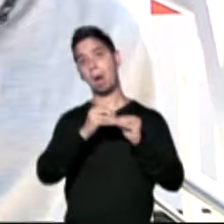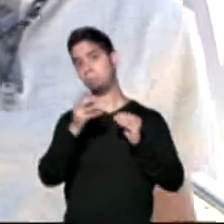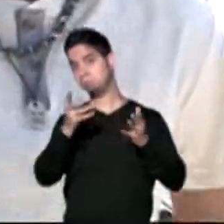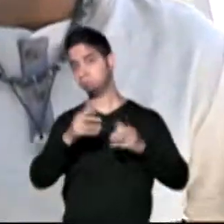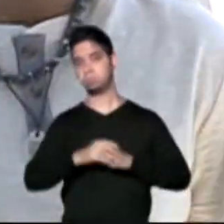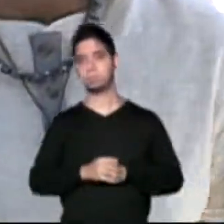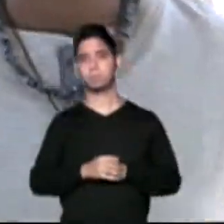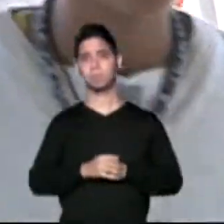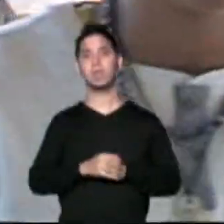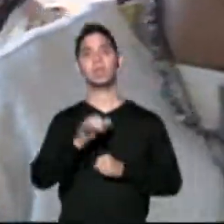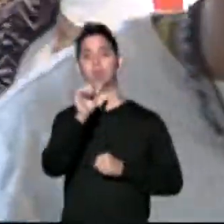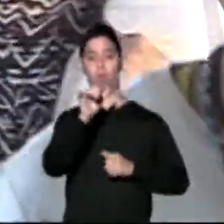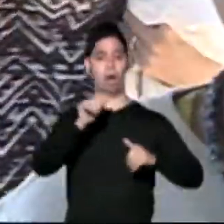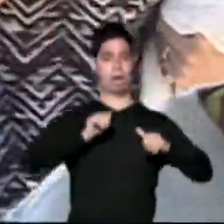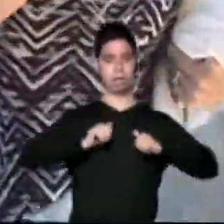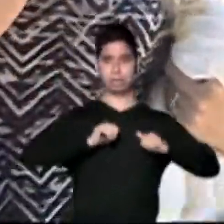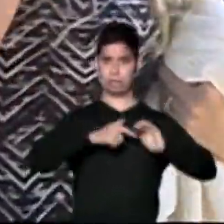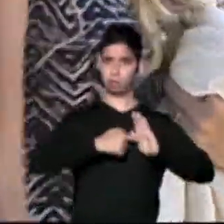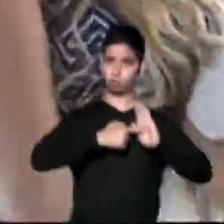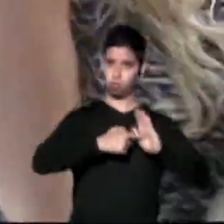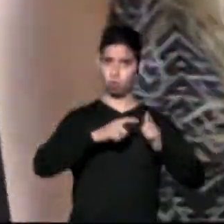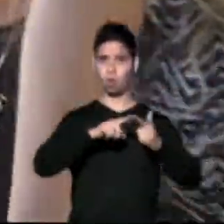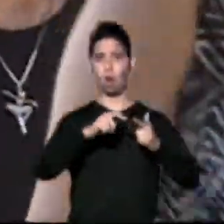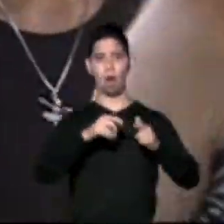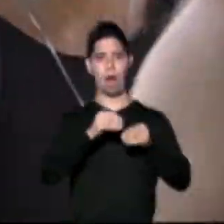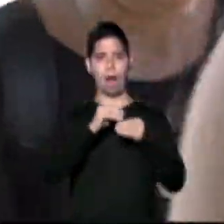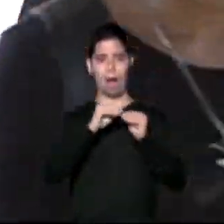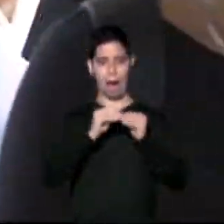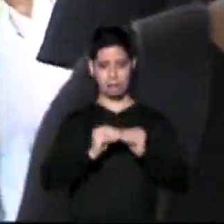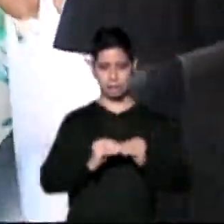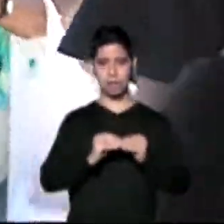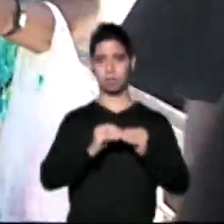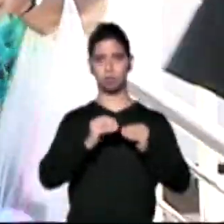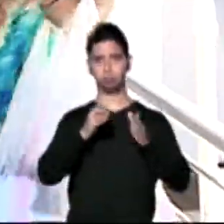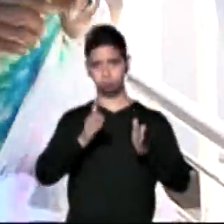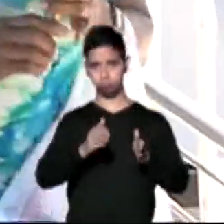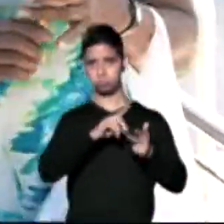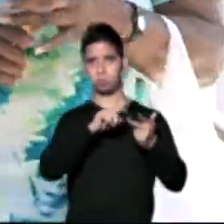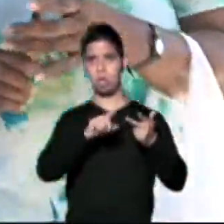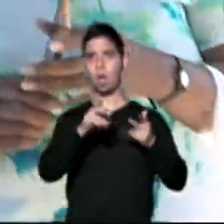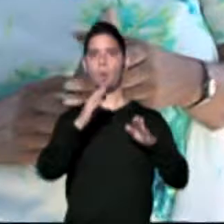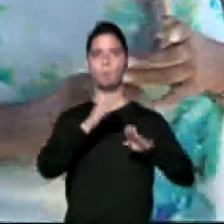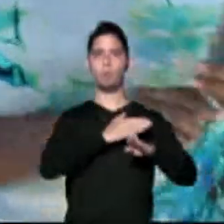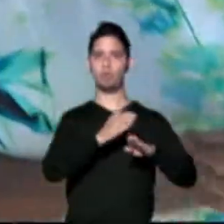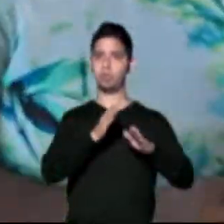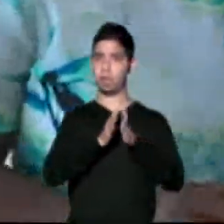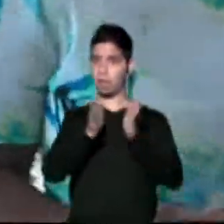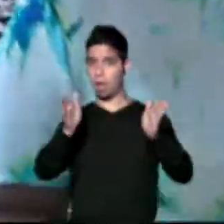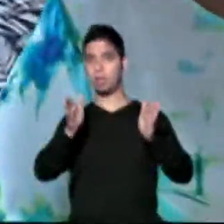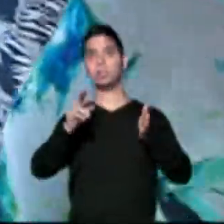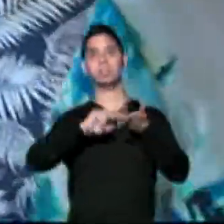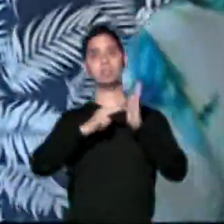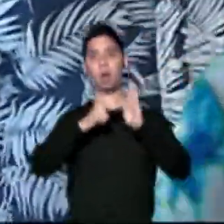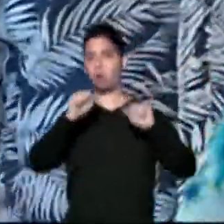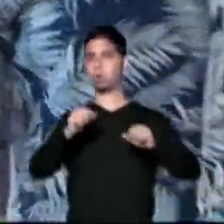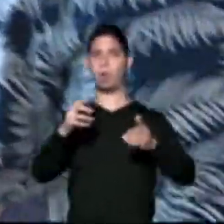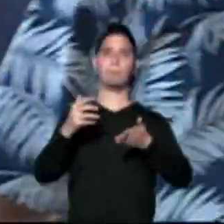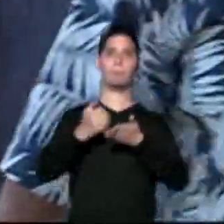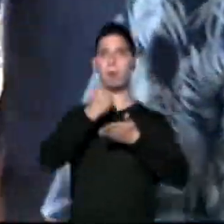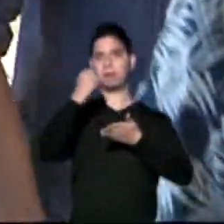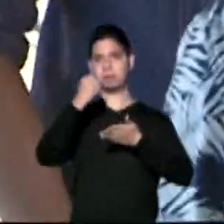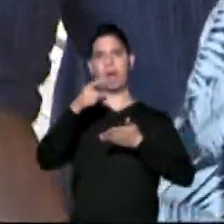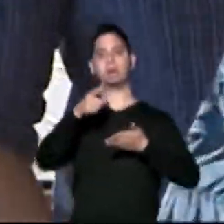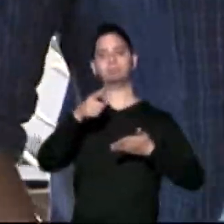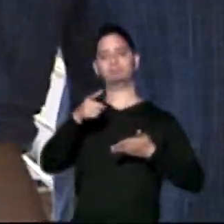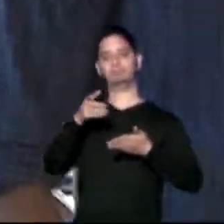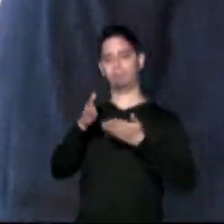ofrecimiento artístico, artesanos y la música en general, usted se puede dar este viajecito de 8 minutos desde la isleta